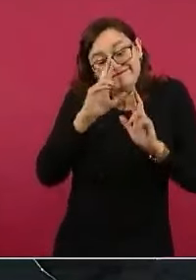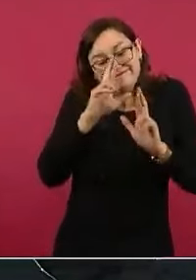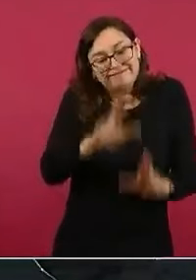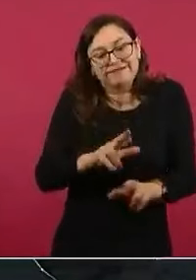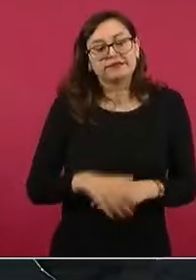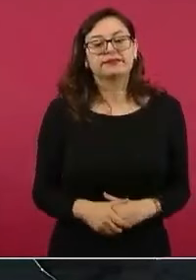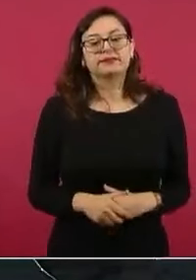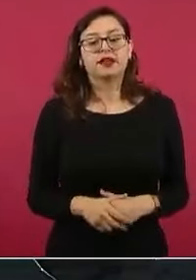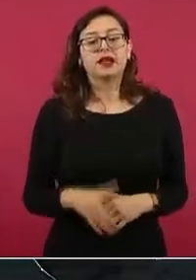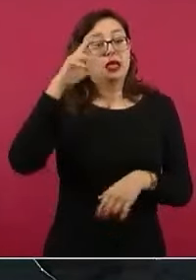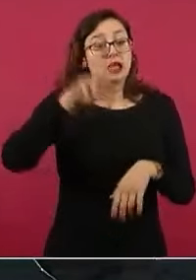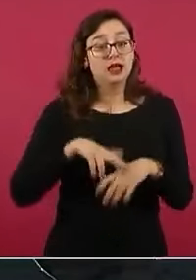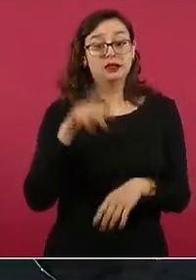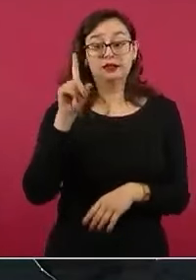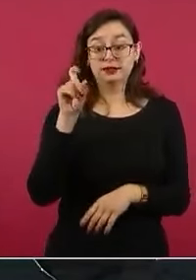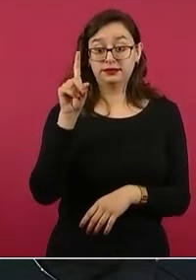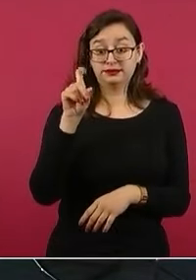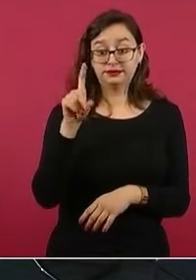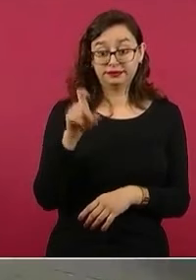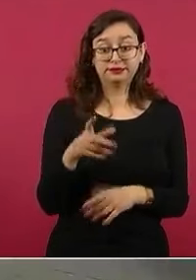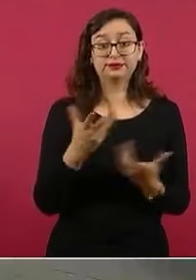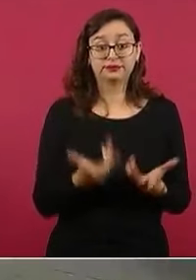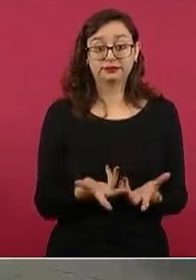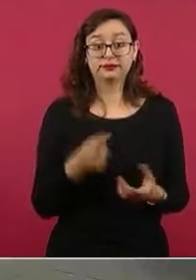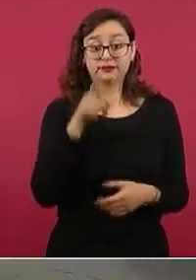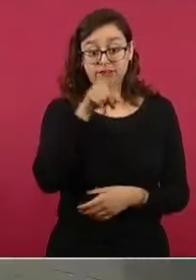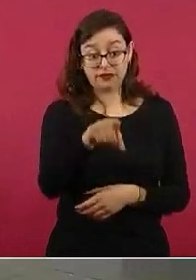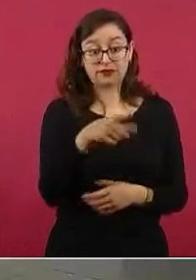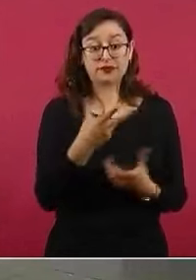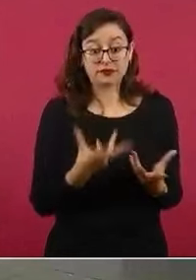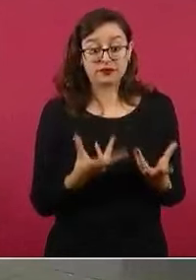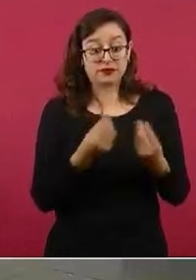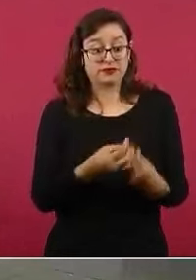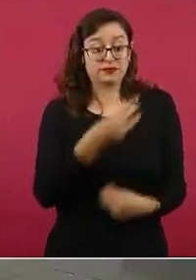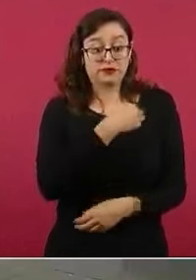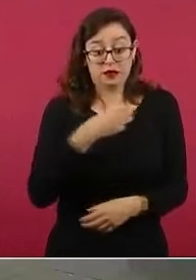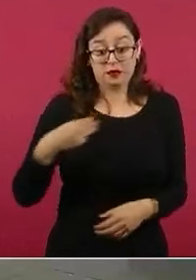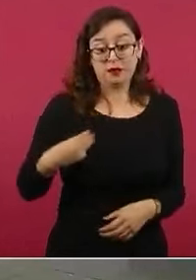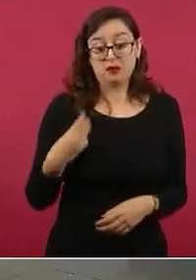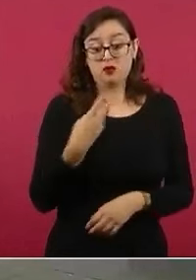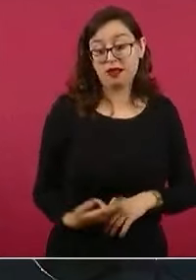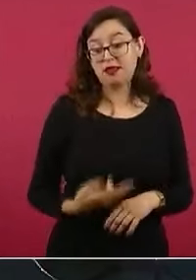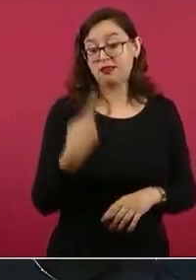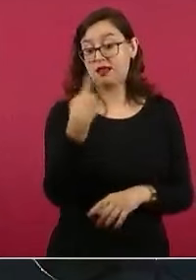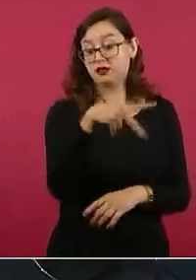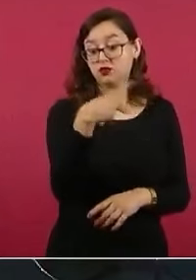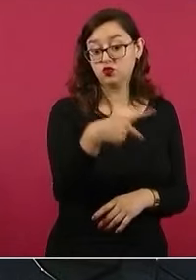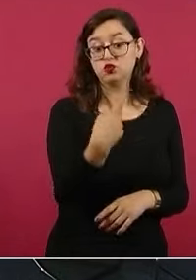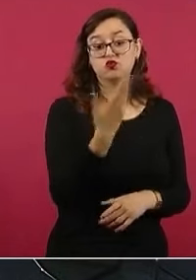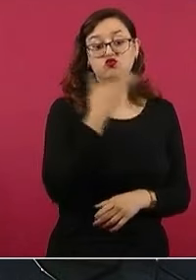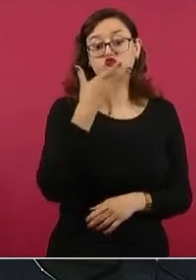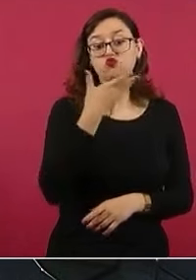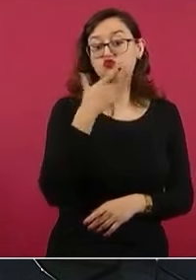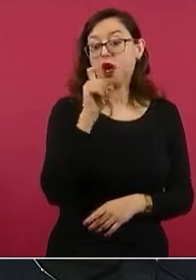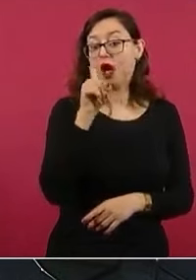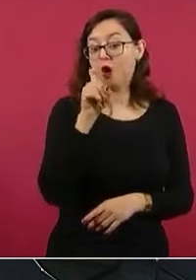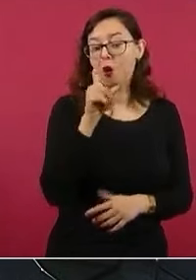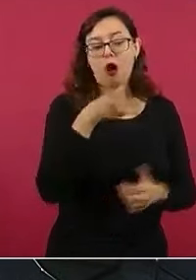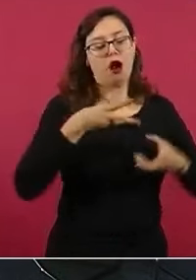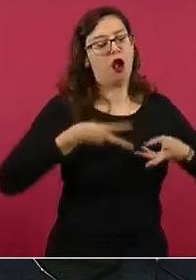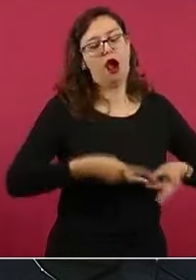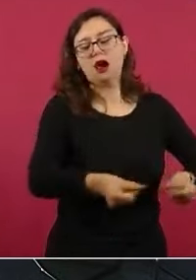director de aguas y drenaje es parte de, es miembro de una familia que ha explotado el agua durante muchos años y que incluso su empresa